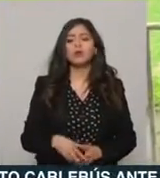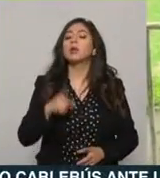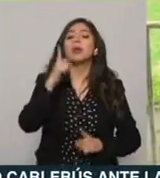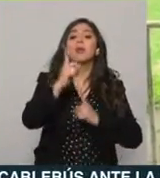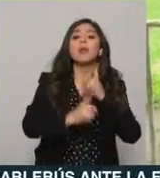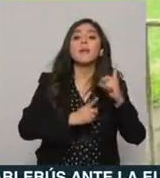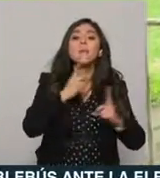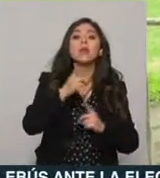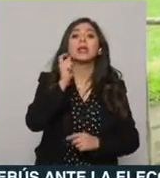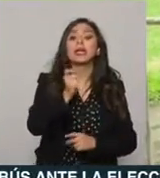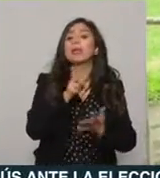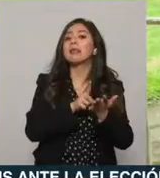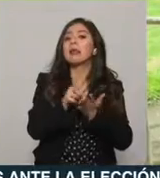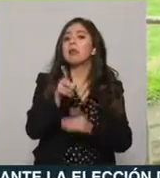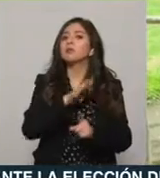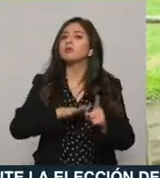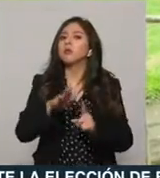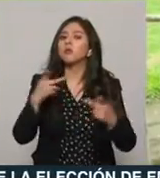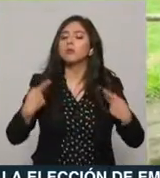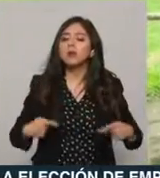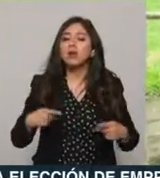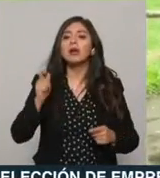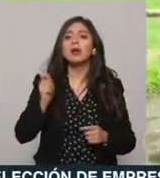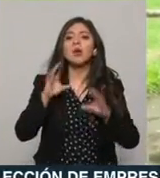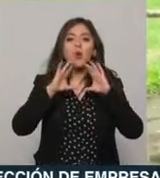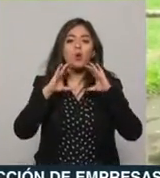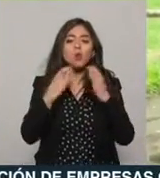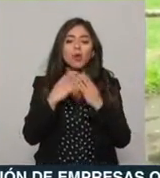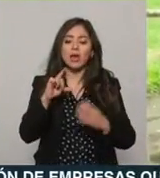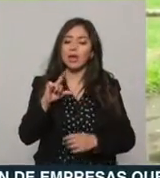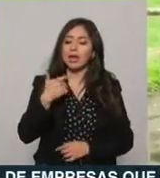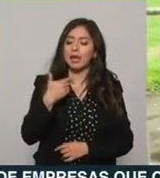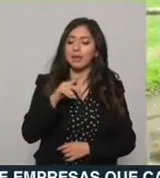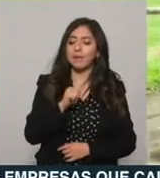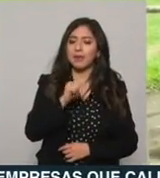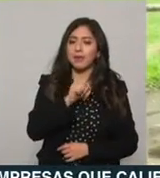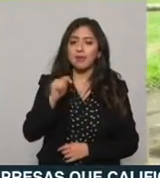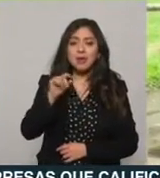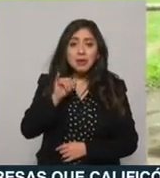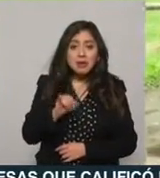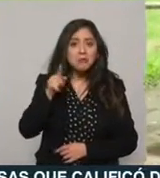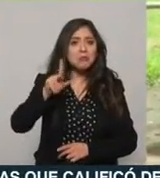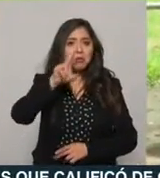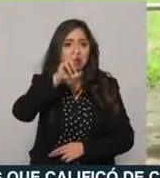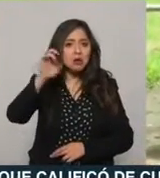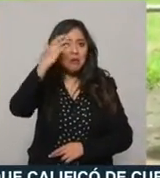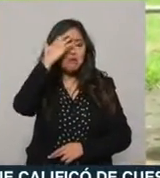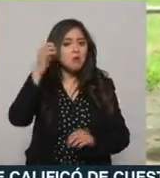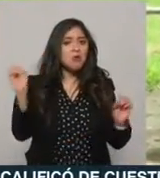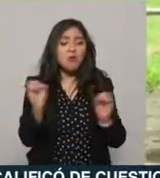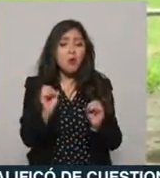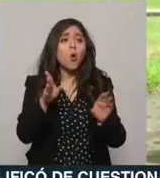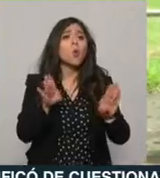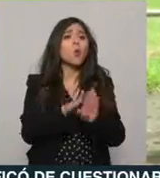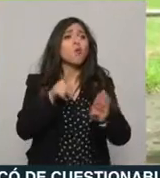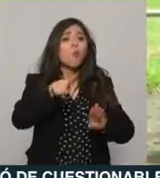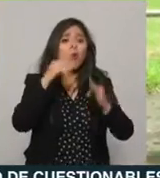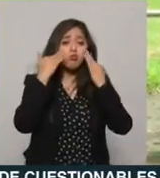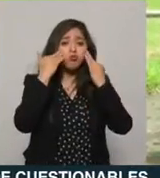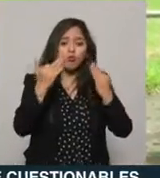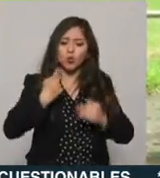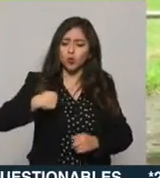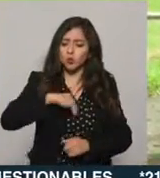todas y todos. En la comunidad LGBT no se ha reconocido, pero es nuestra mejor manera de manifestarnos, jugando, saliendo